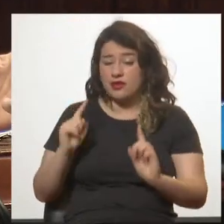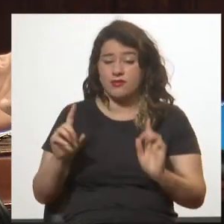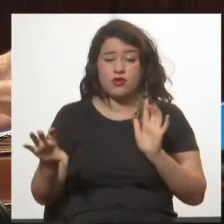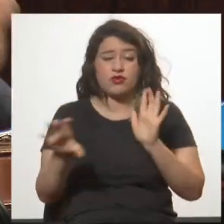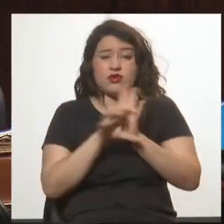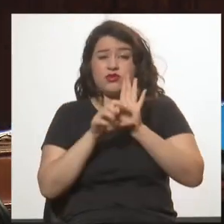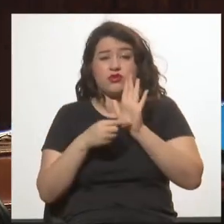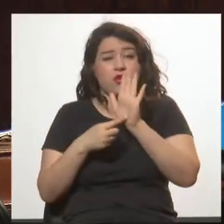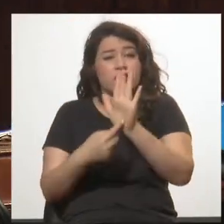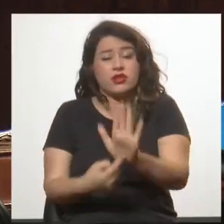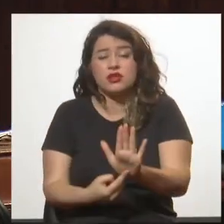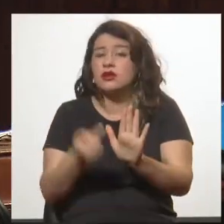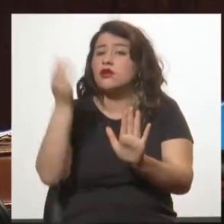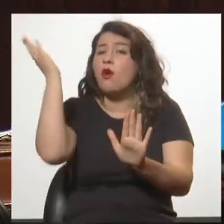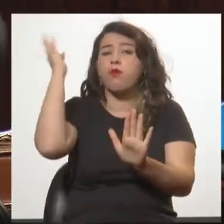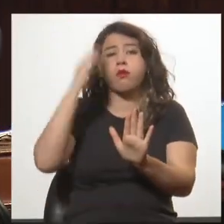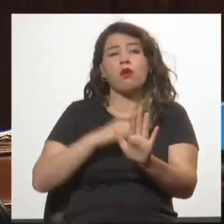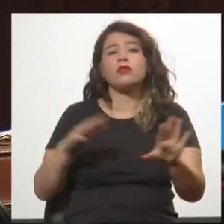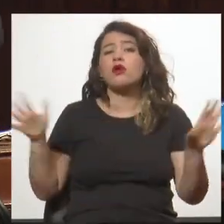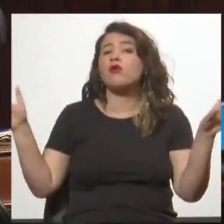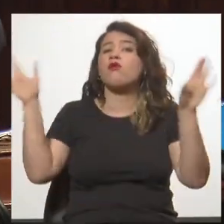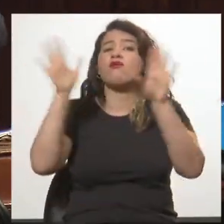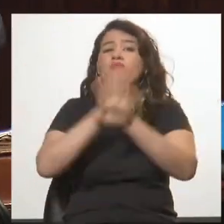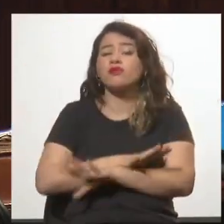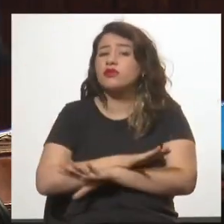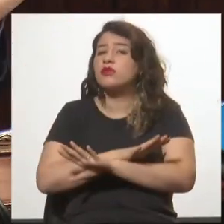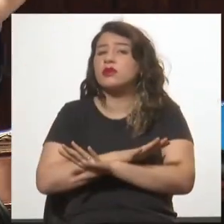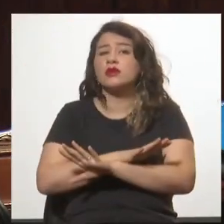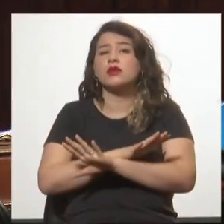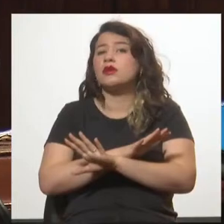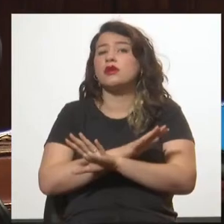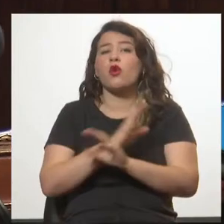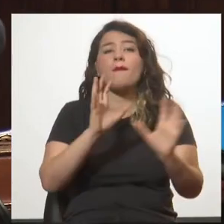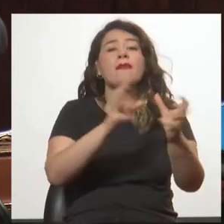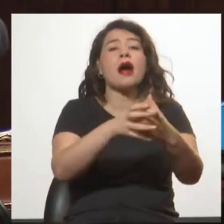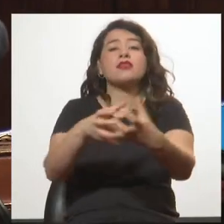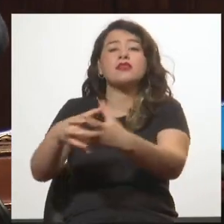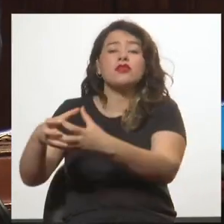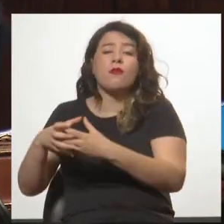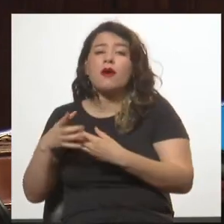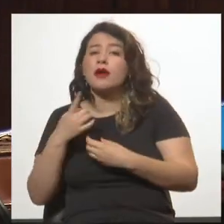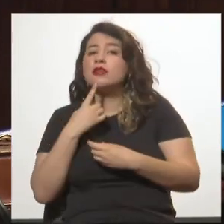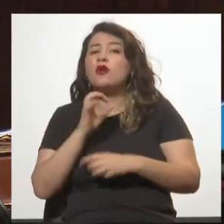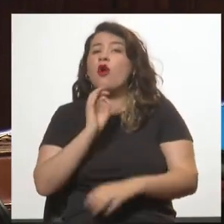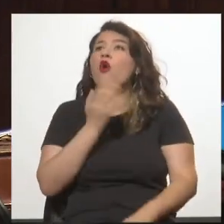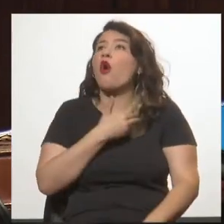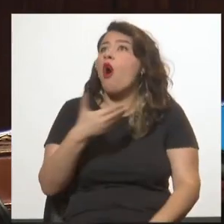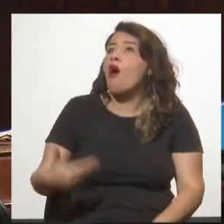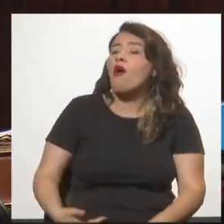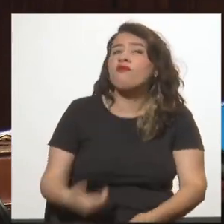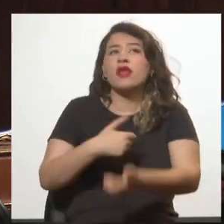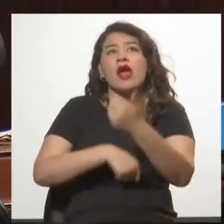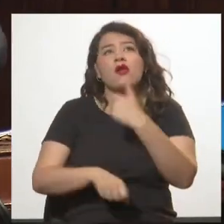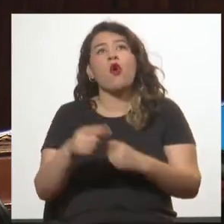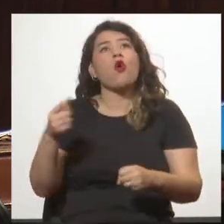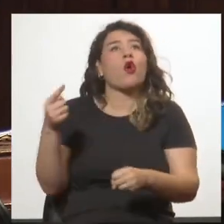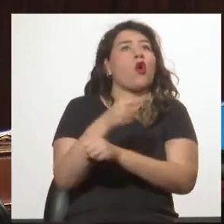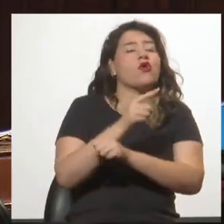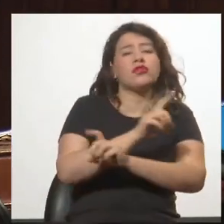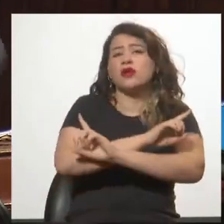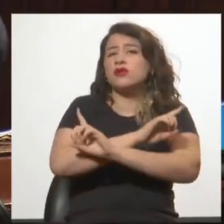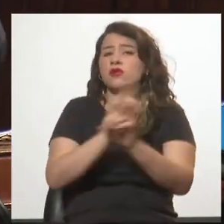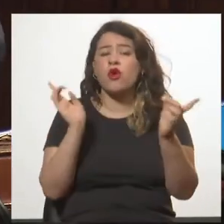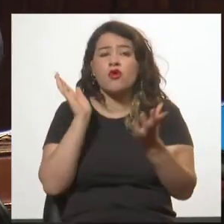no se puede confundir con la división de partidos políticos ni de gobierno oposición este es un derecho